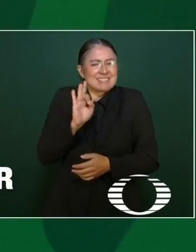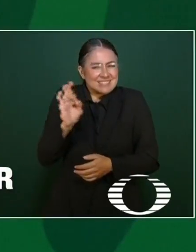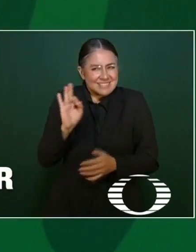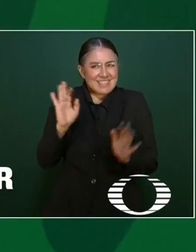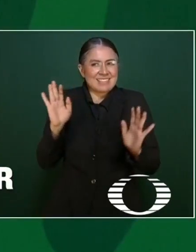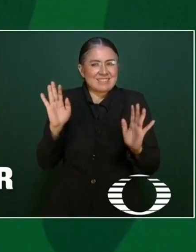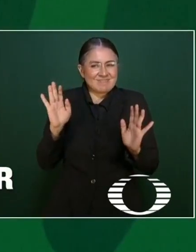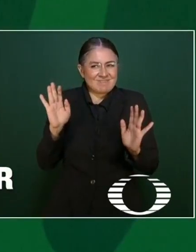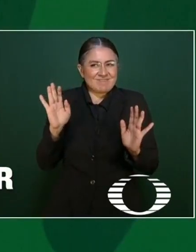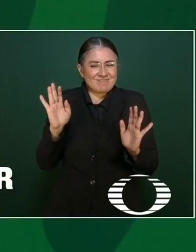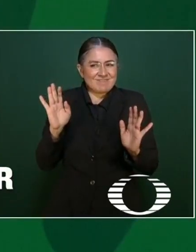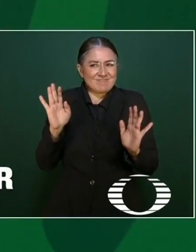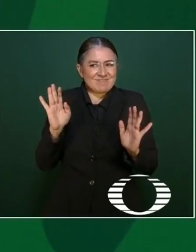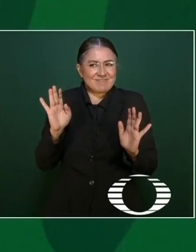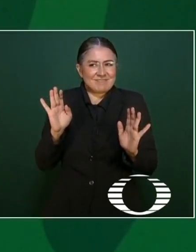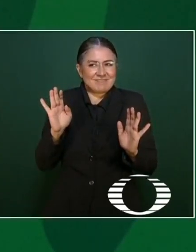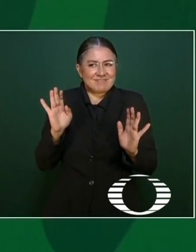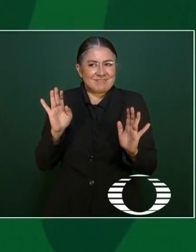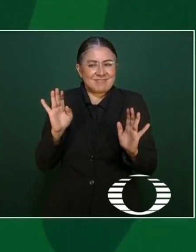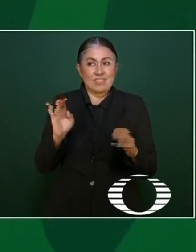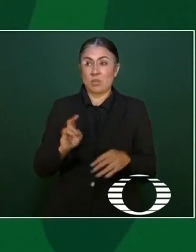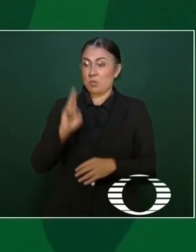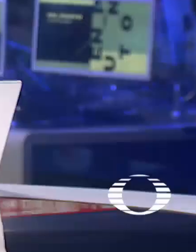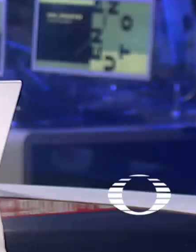Y el Universal contra el fiscal.